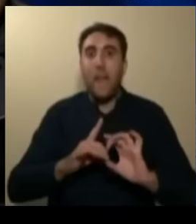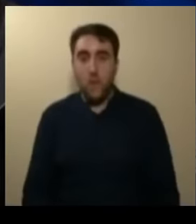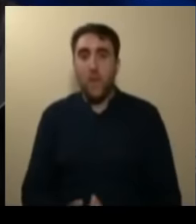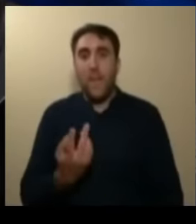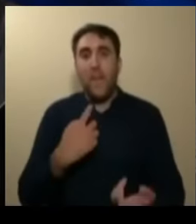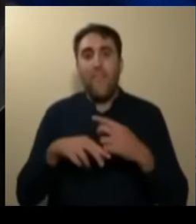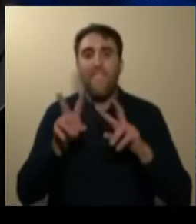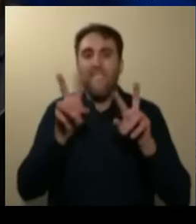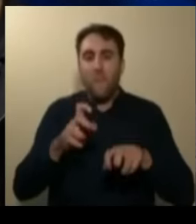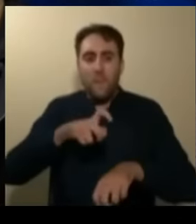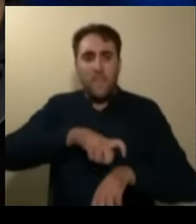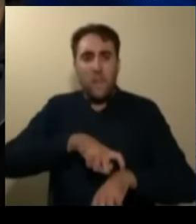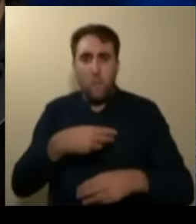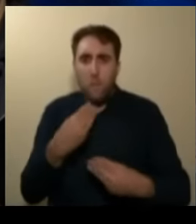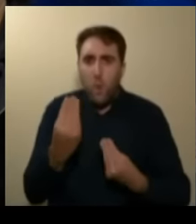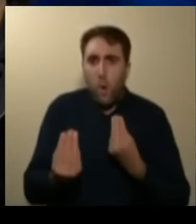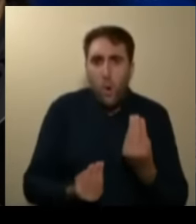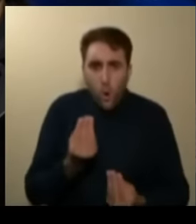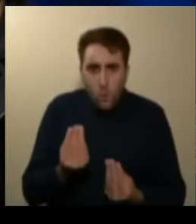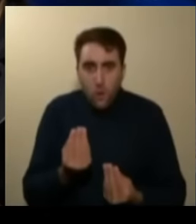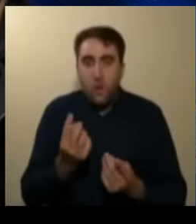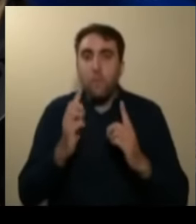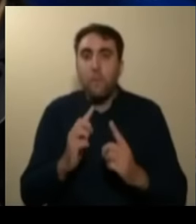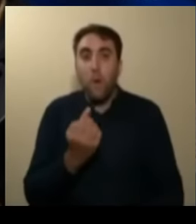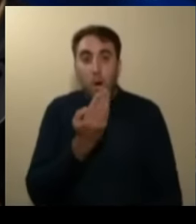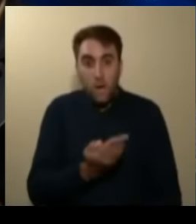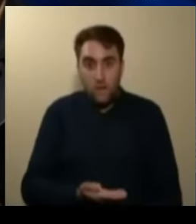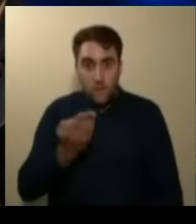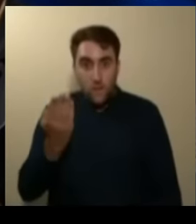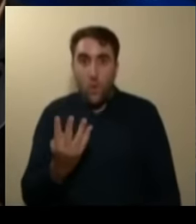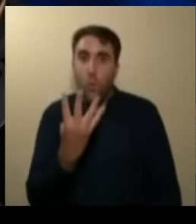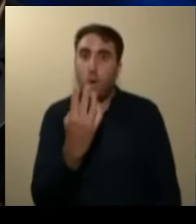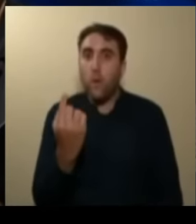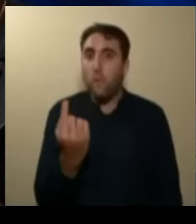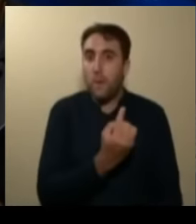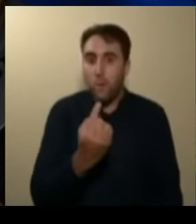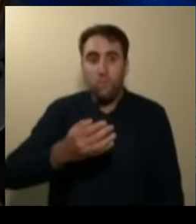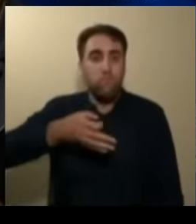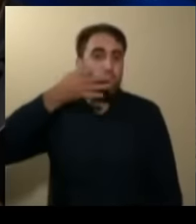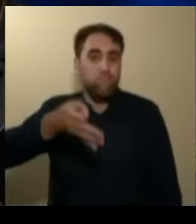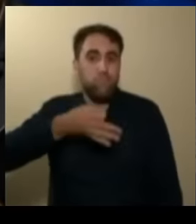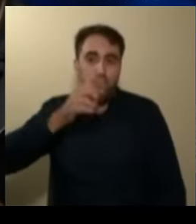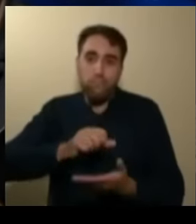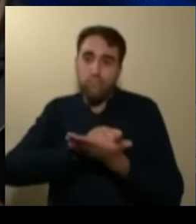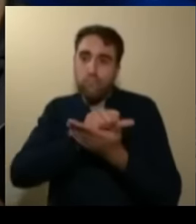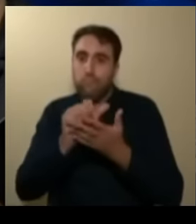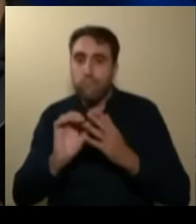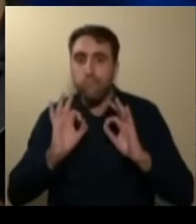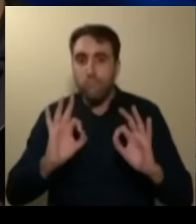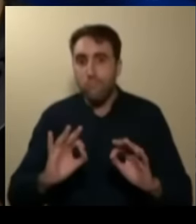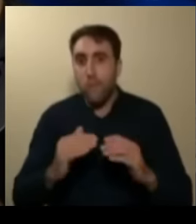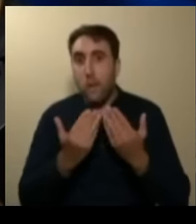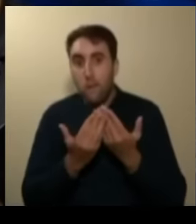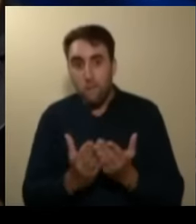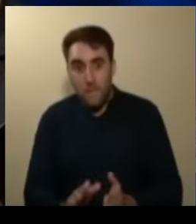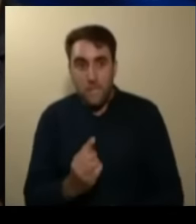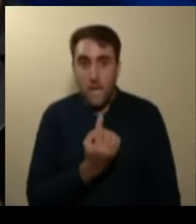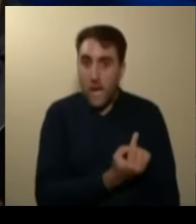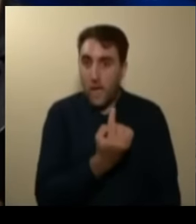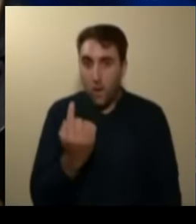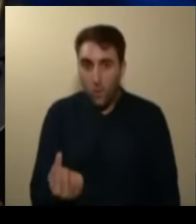cuanto a los tiempos de exposición, los debatientes tendrán 4 minutos cada uno para el mensaje inicial, 4 minutos